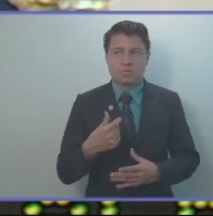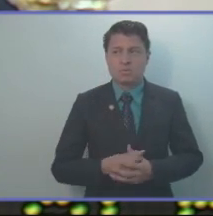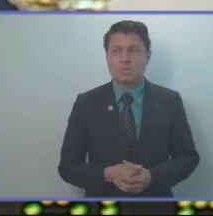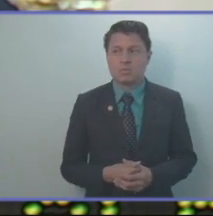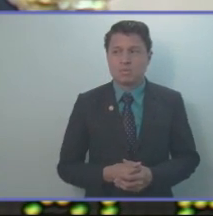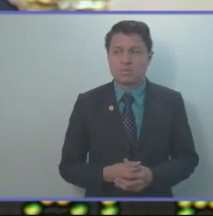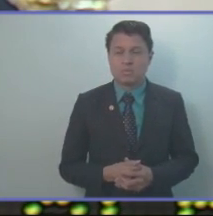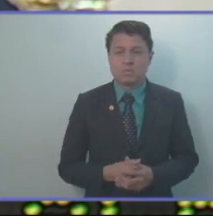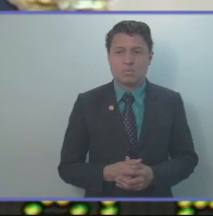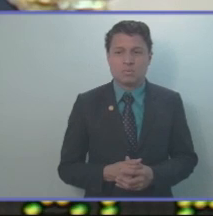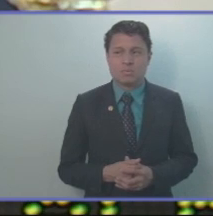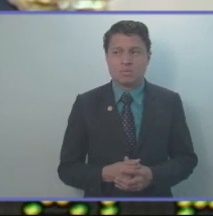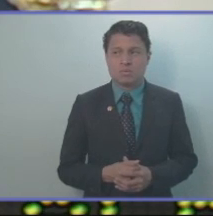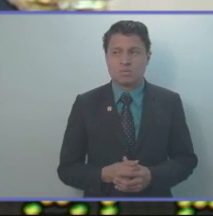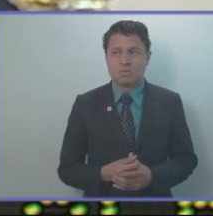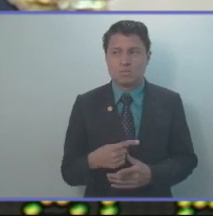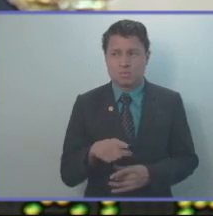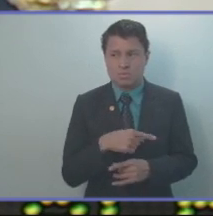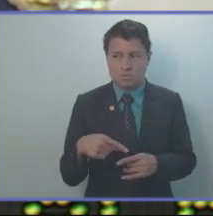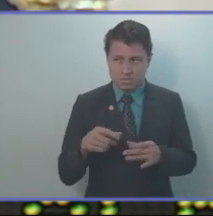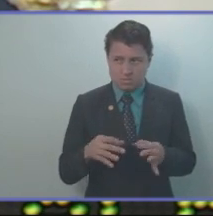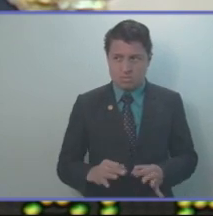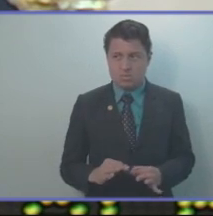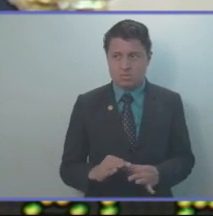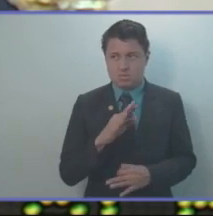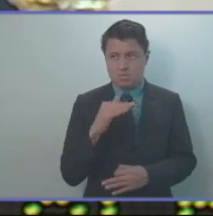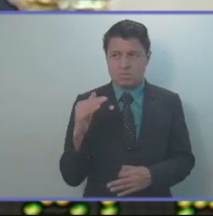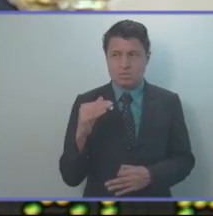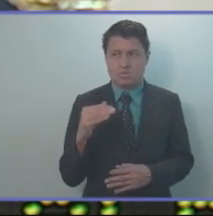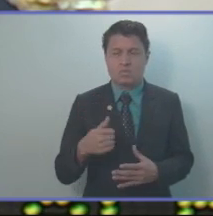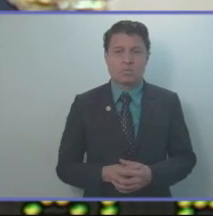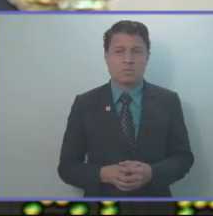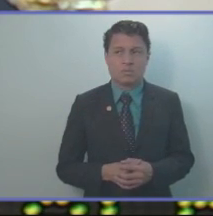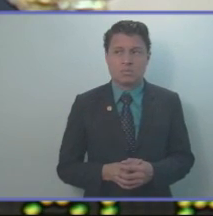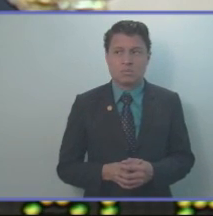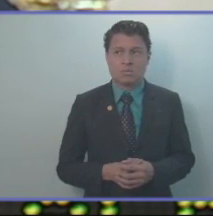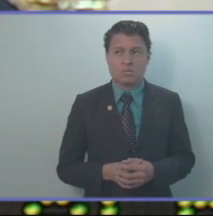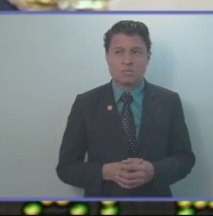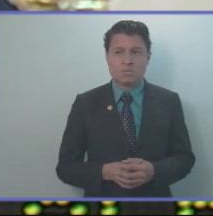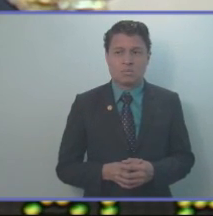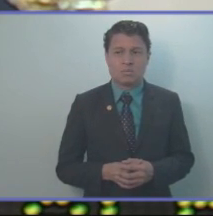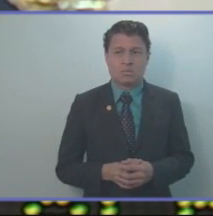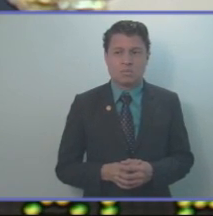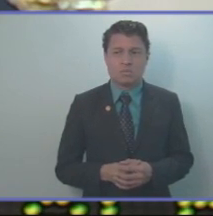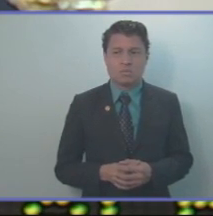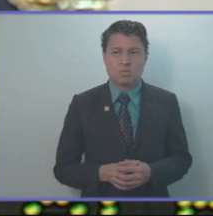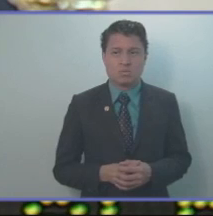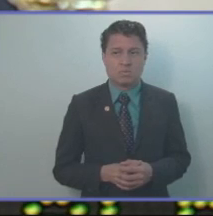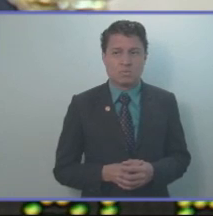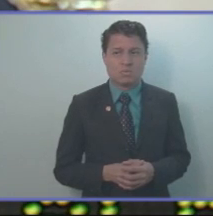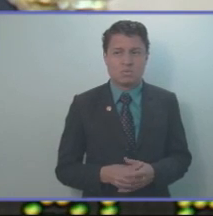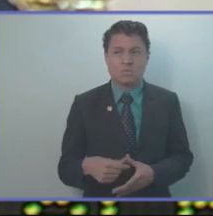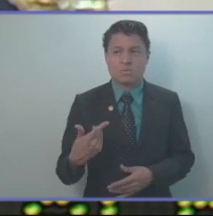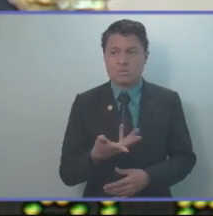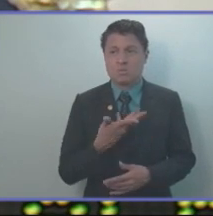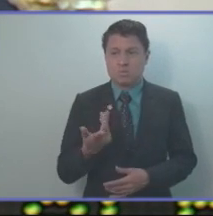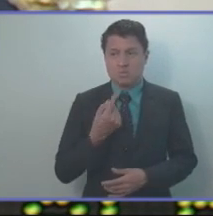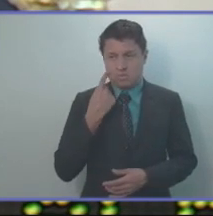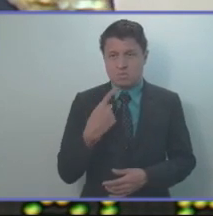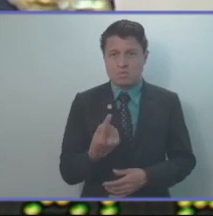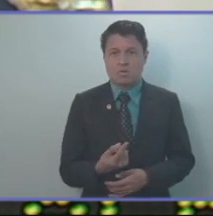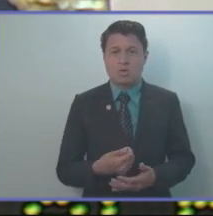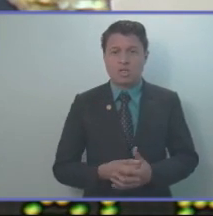hay un efecto patrimonial contra aquel funcionario o empleado que está alterando